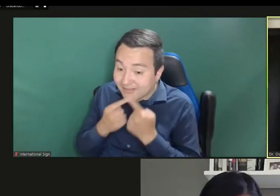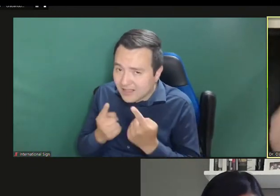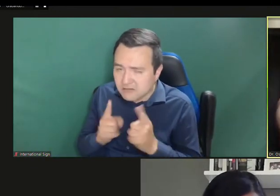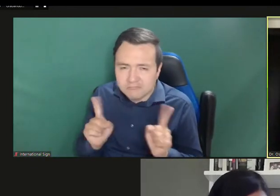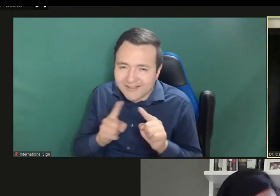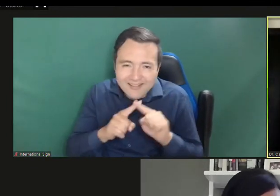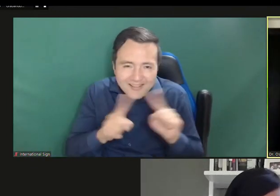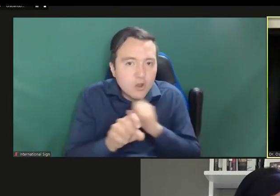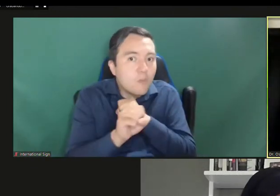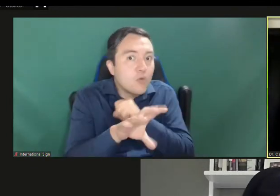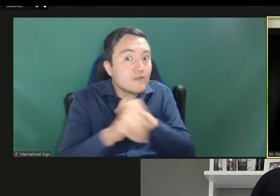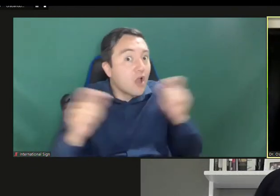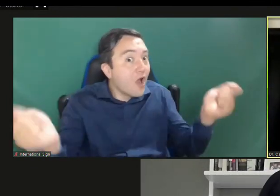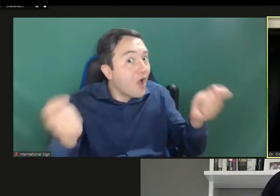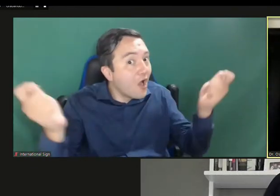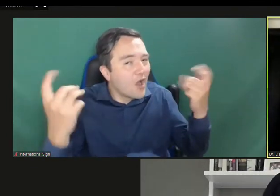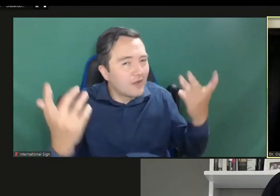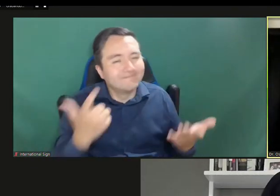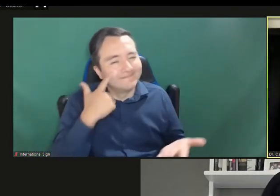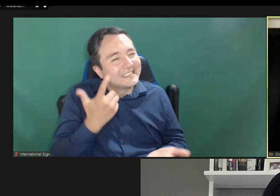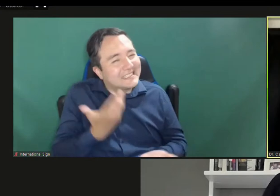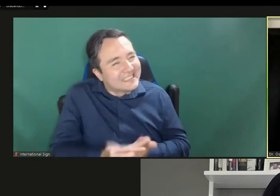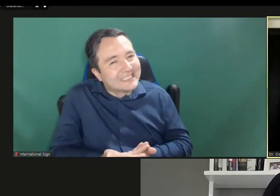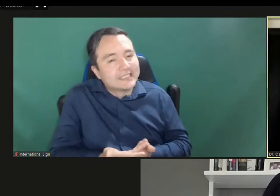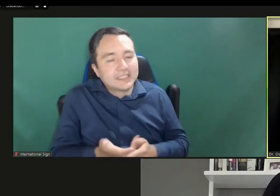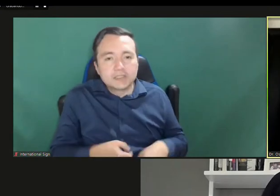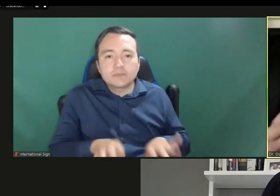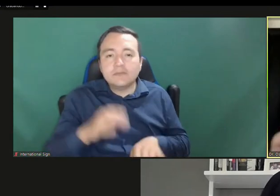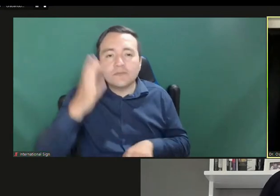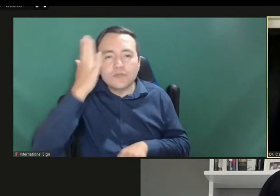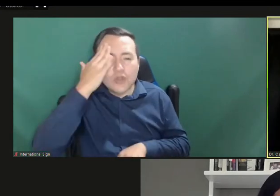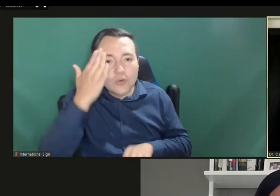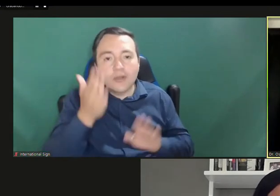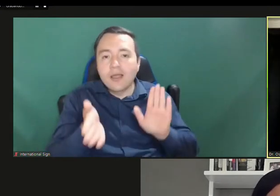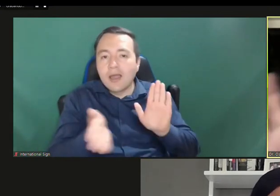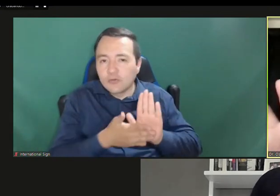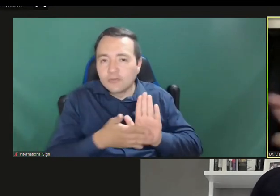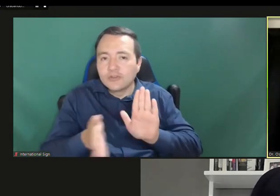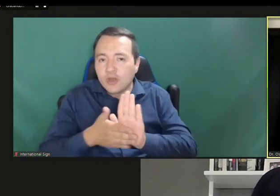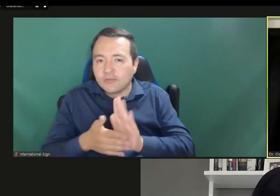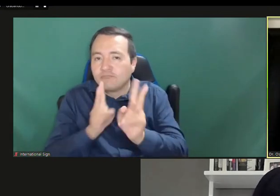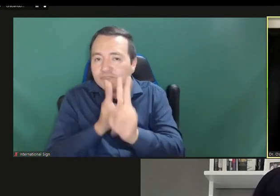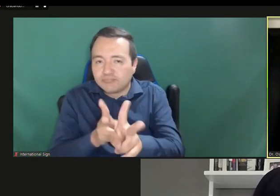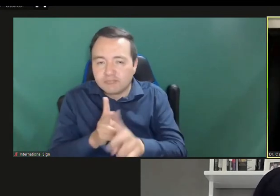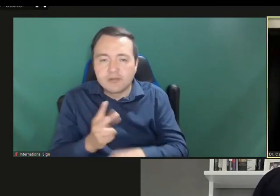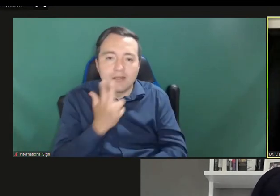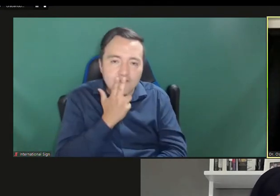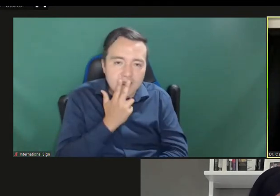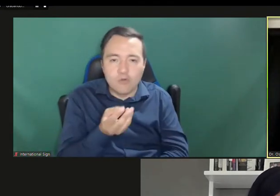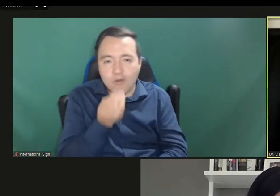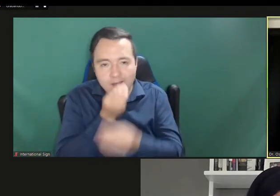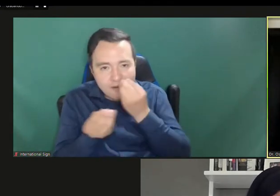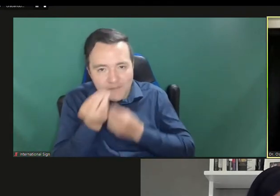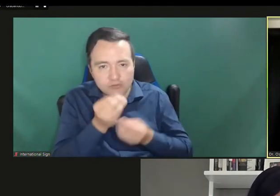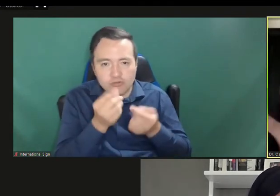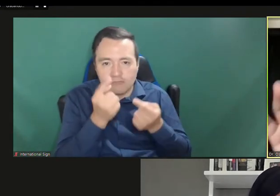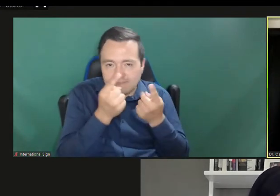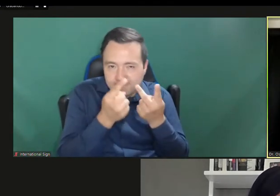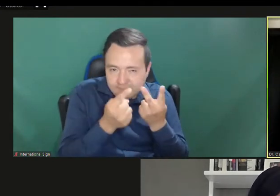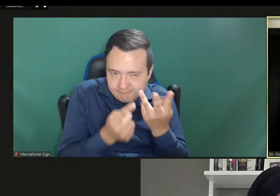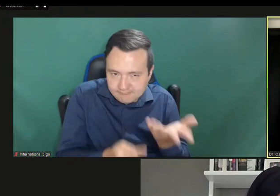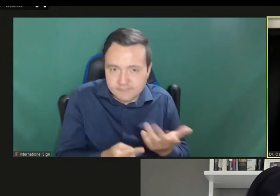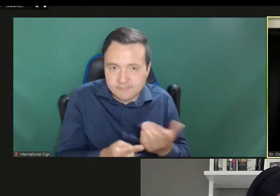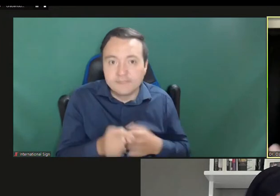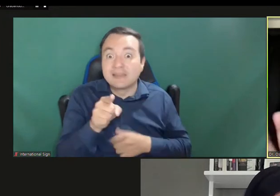de esto seguir respondiendo esos argumentos que lo hemos hecho durante los años estaba con la alimentación algunos los exportan algunos los actualizan peores pero es la misma